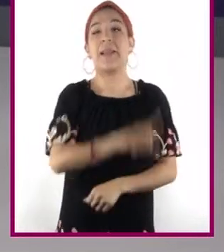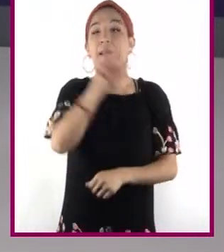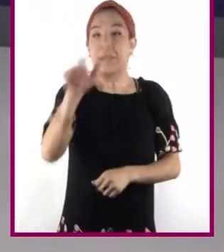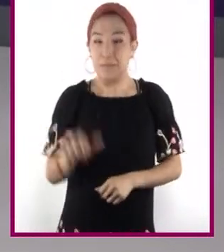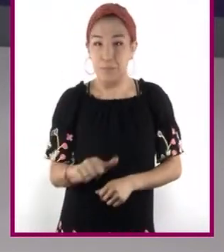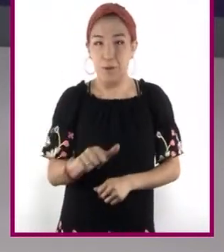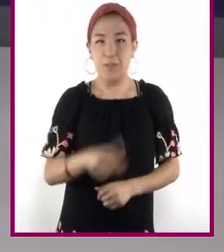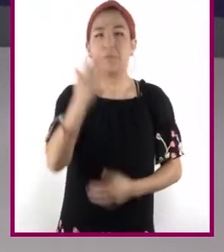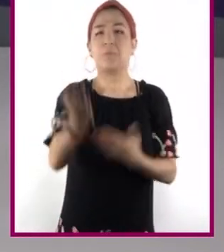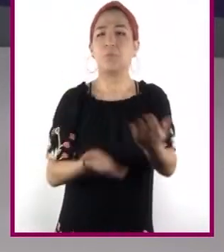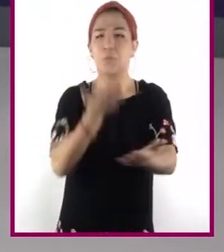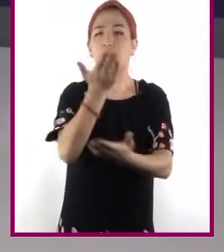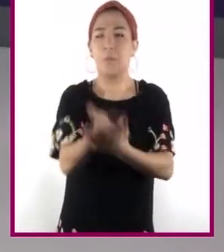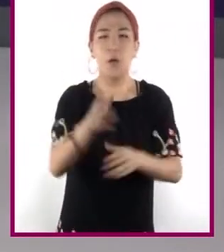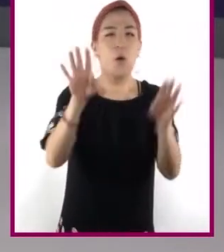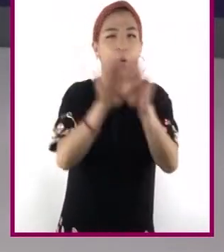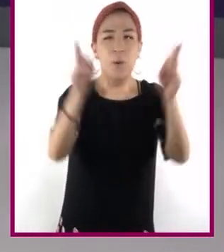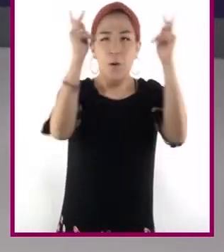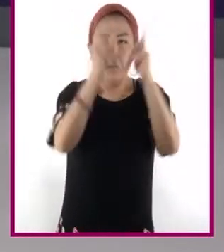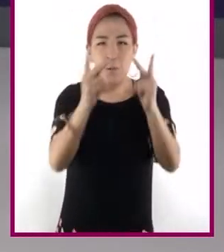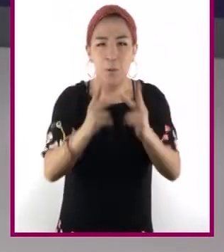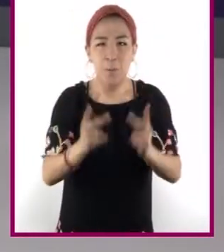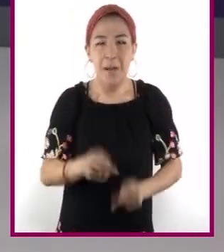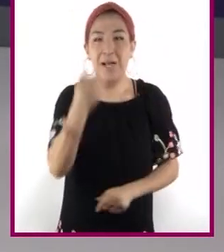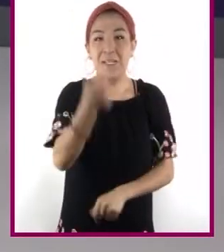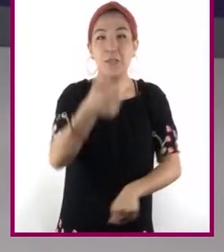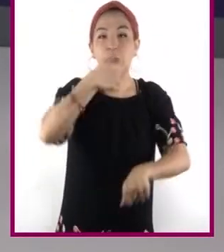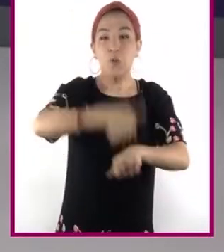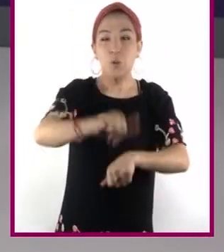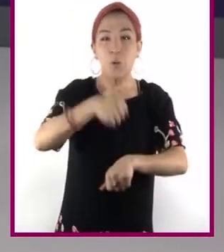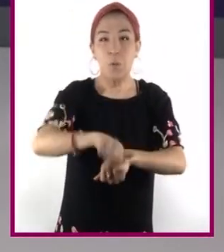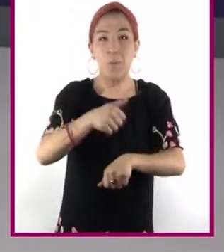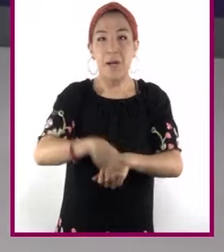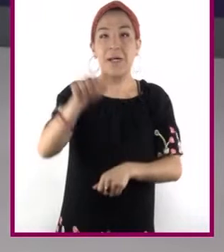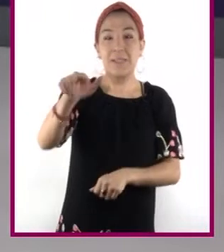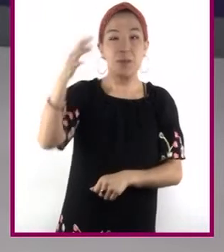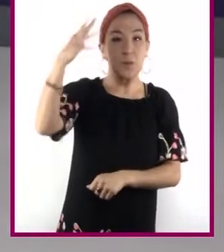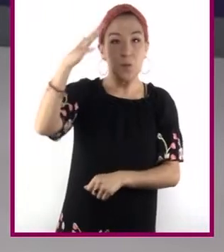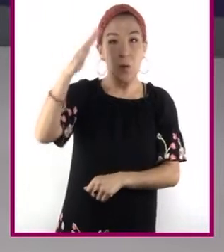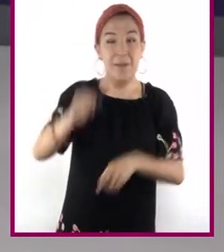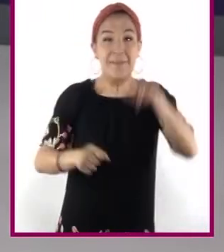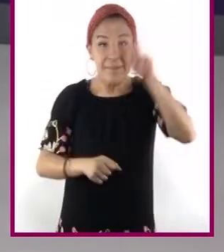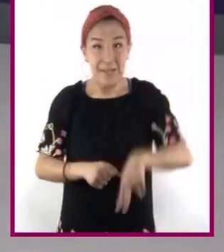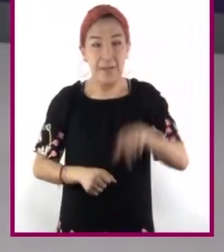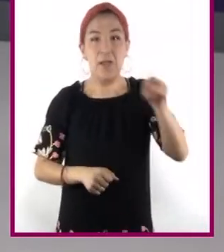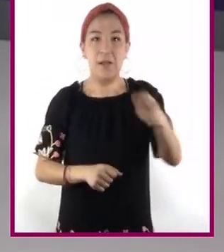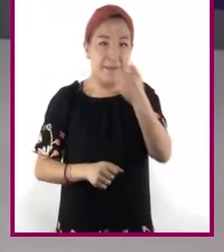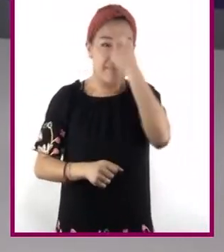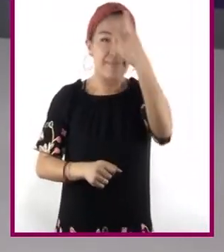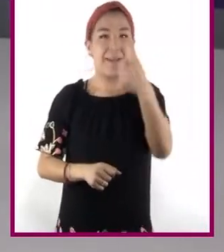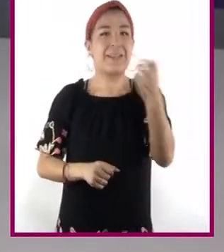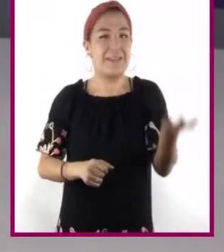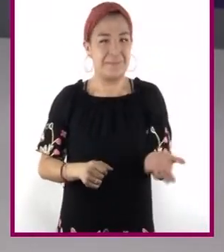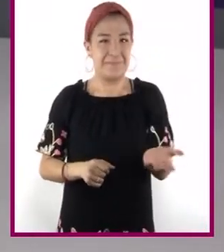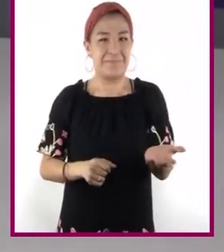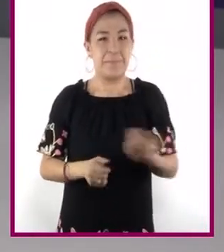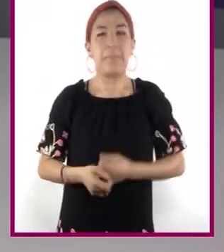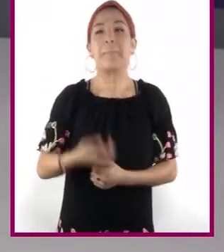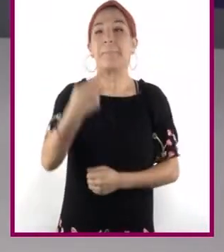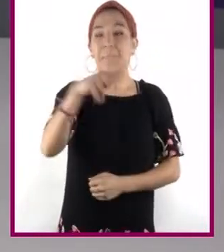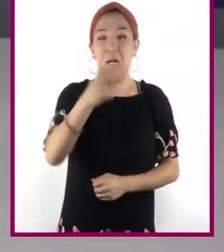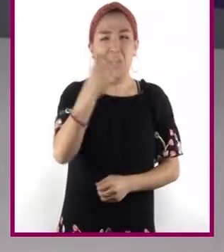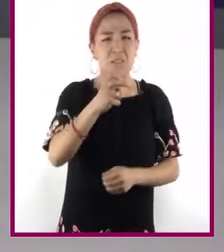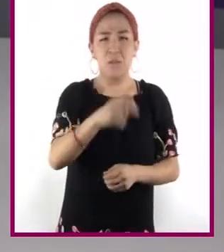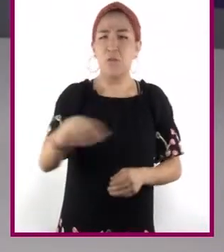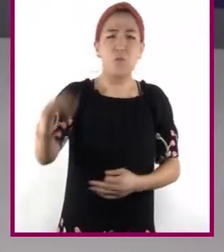Posteriormente, propusieron comparar el número de soles de la secuencia real y de la inventada. Pero de todos